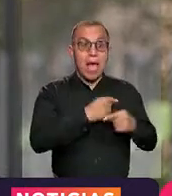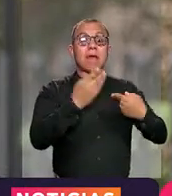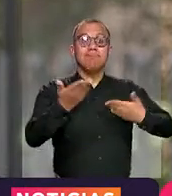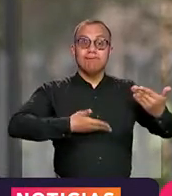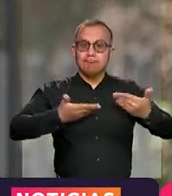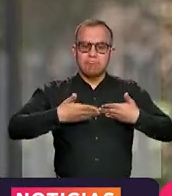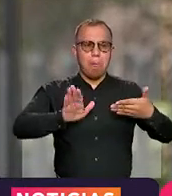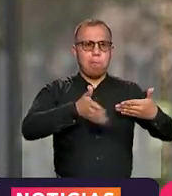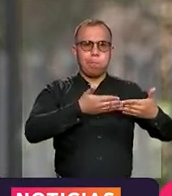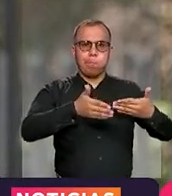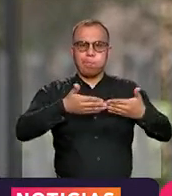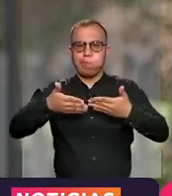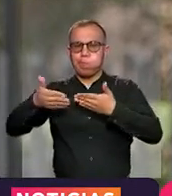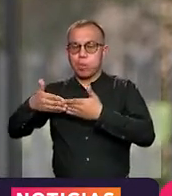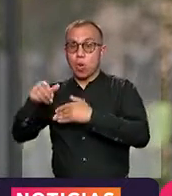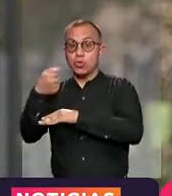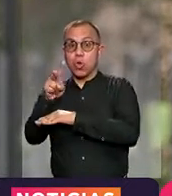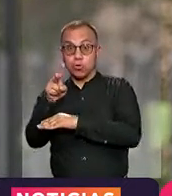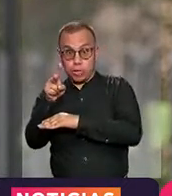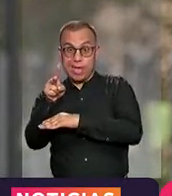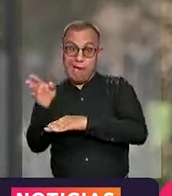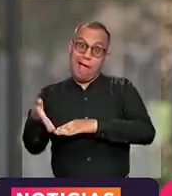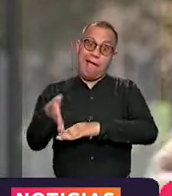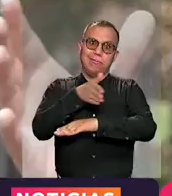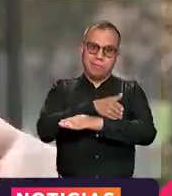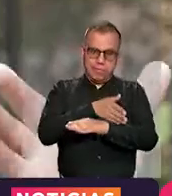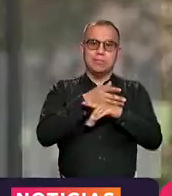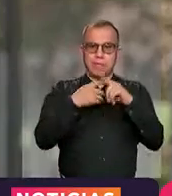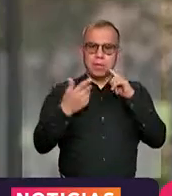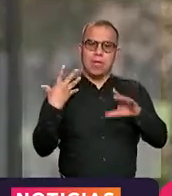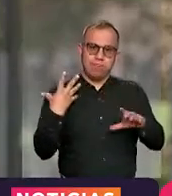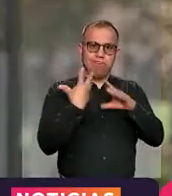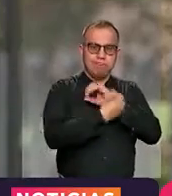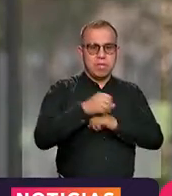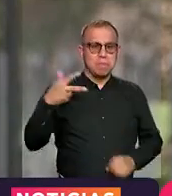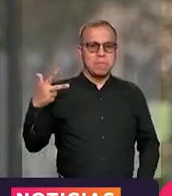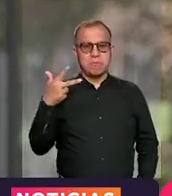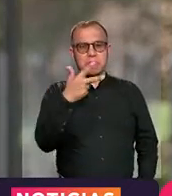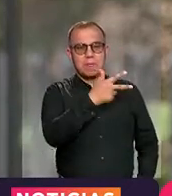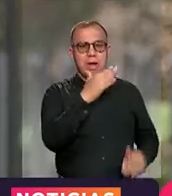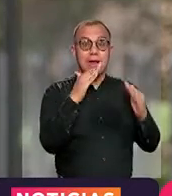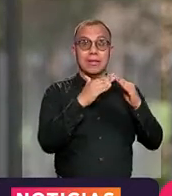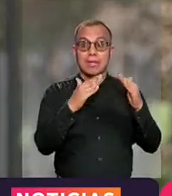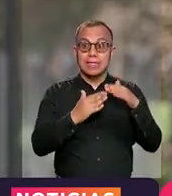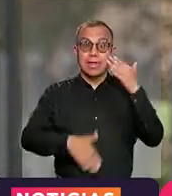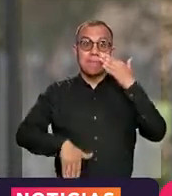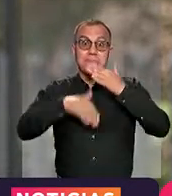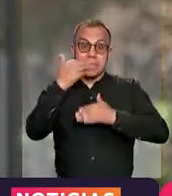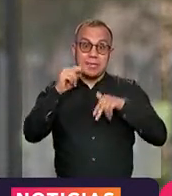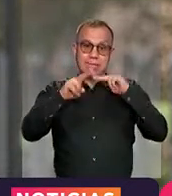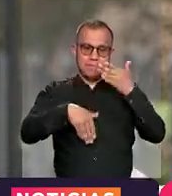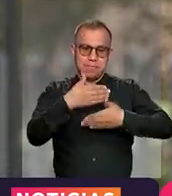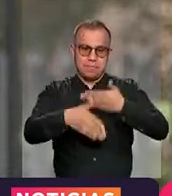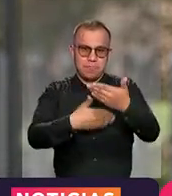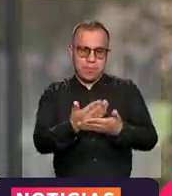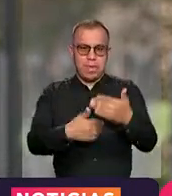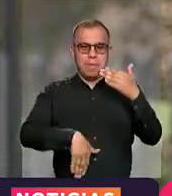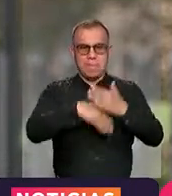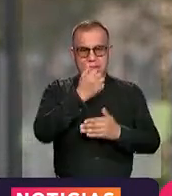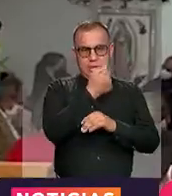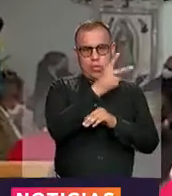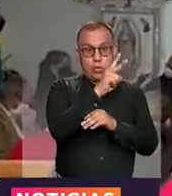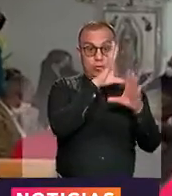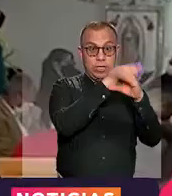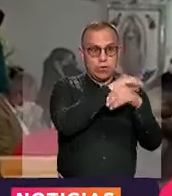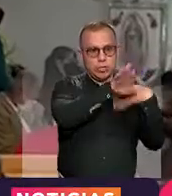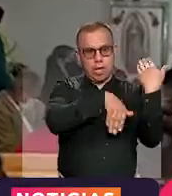están cerrando a la medianoche o incluso antes, porque claro, hay que ir a las casas porque empieza la restricción de la movilidad a la medianoche hasta las 5 de la